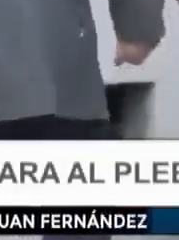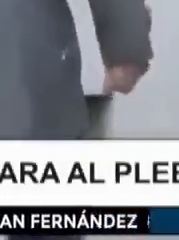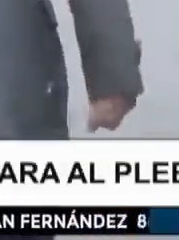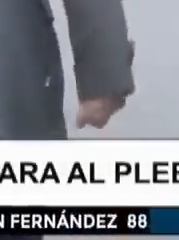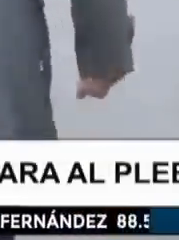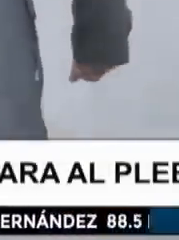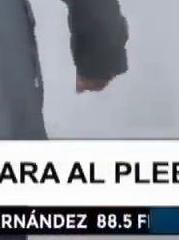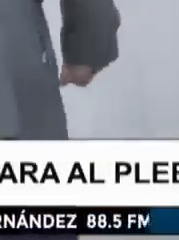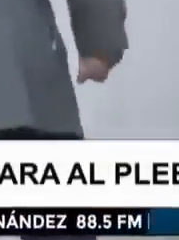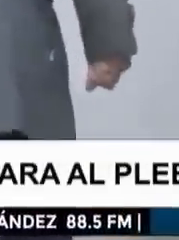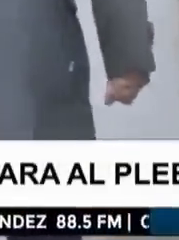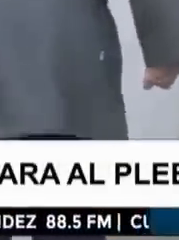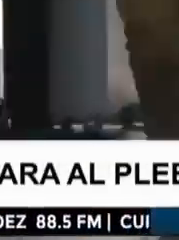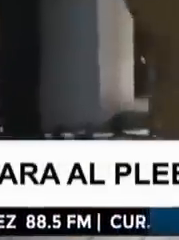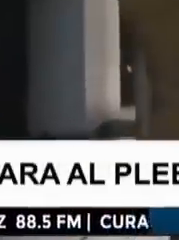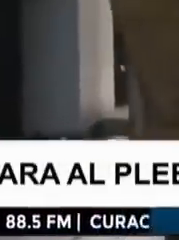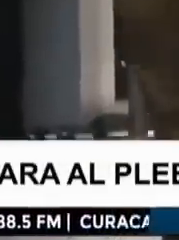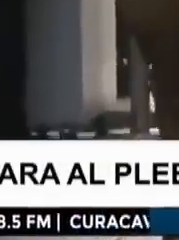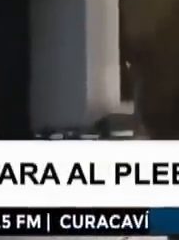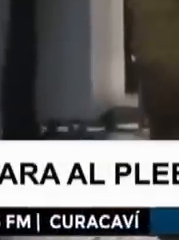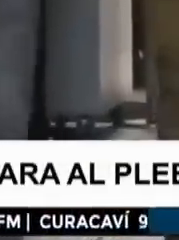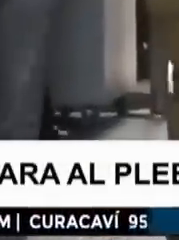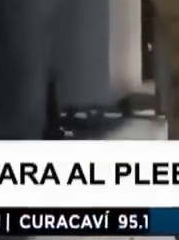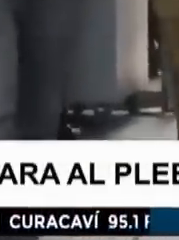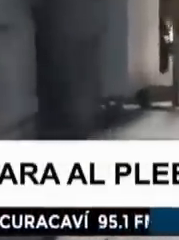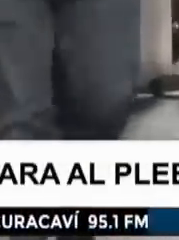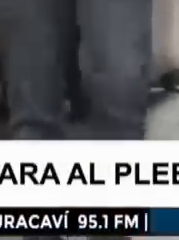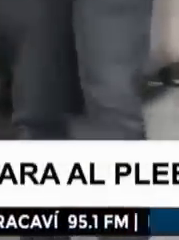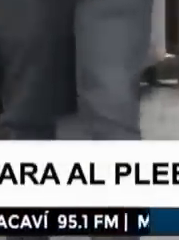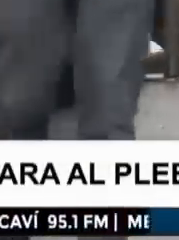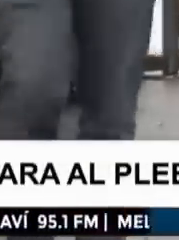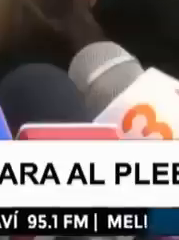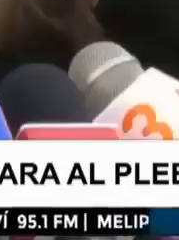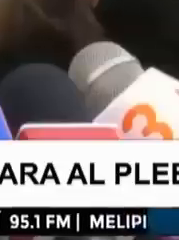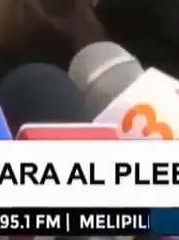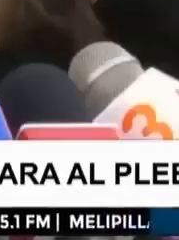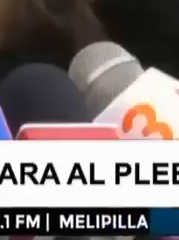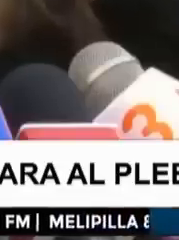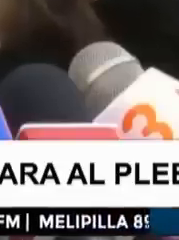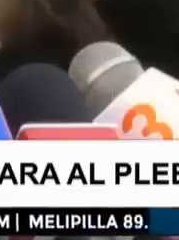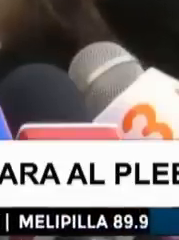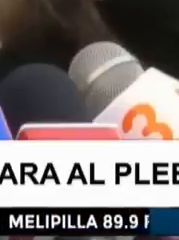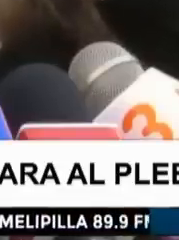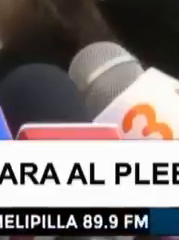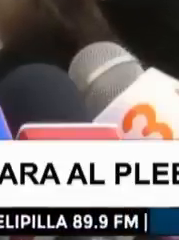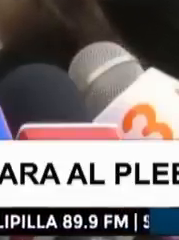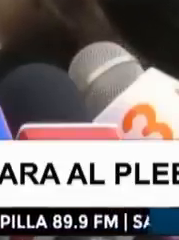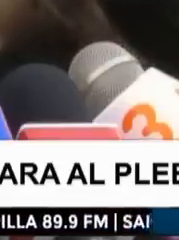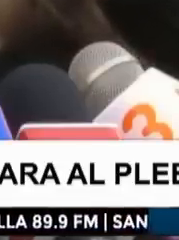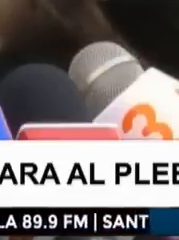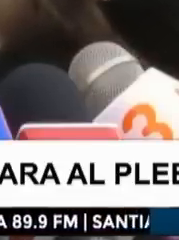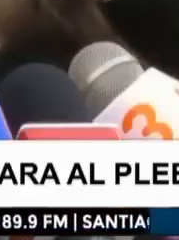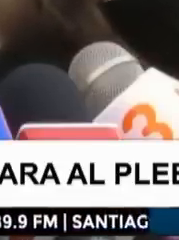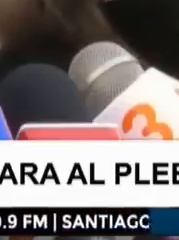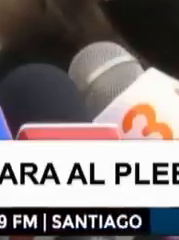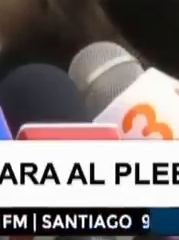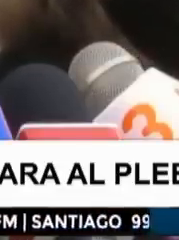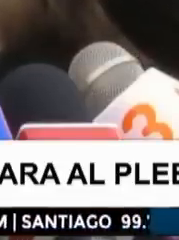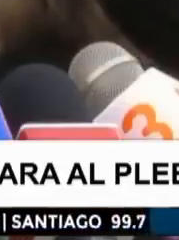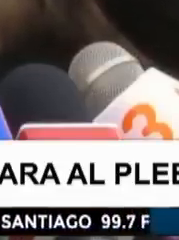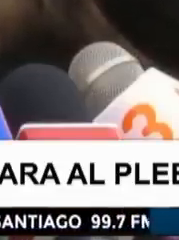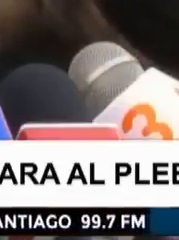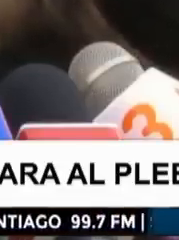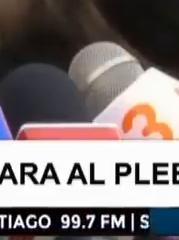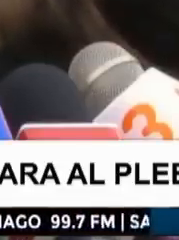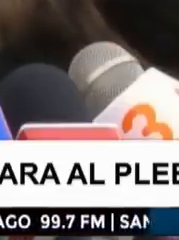político doctrinario como la Democracia Cristiana debe marcar una posición clara, nítida y no a medias tintas. Yo espero que